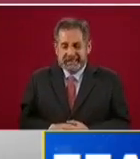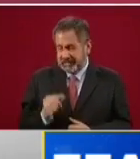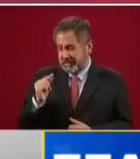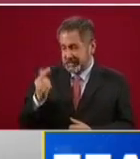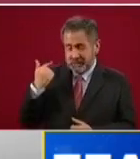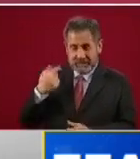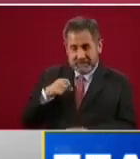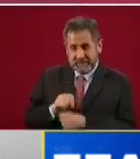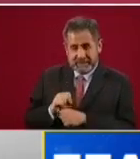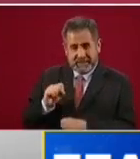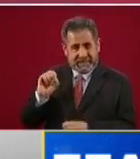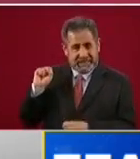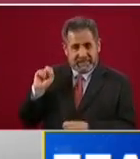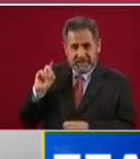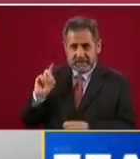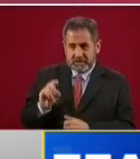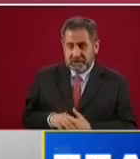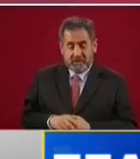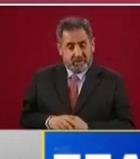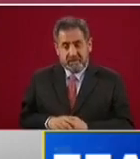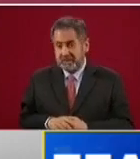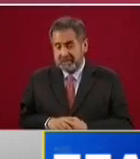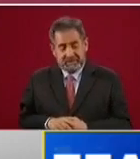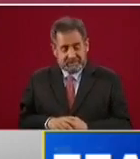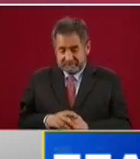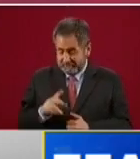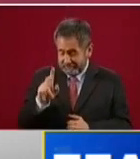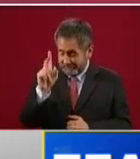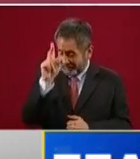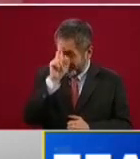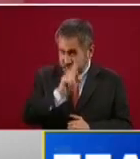semana estuvo muy